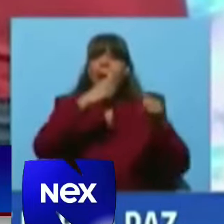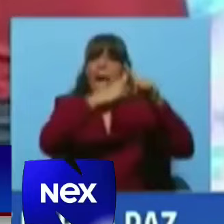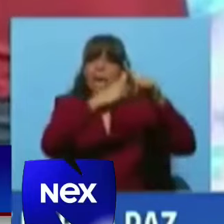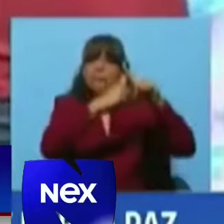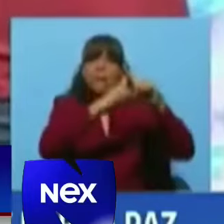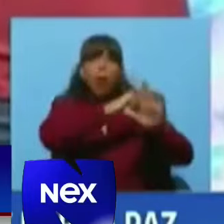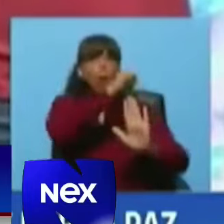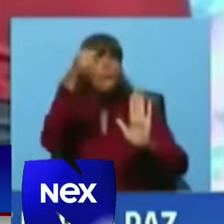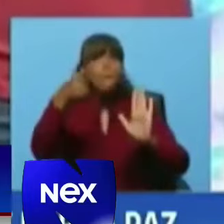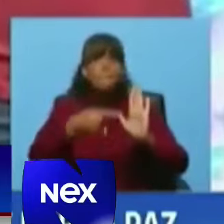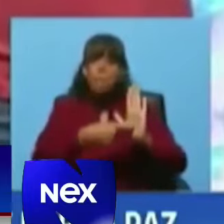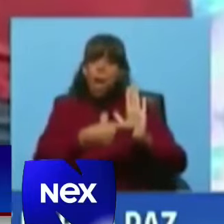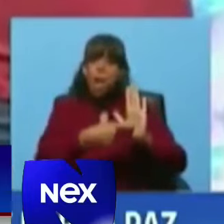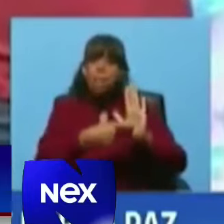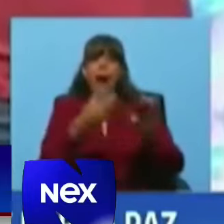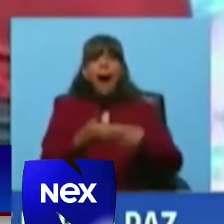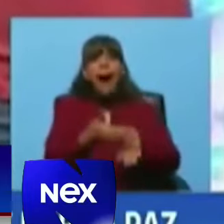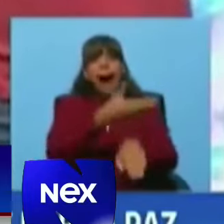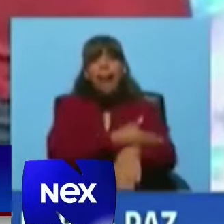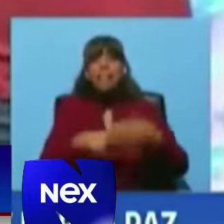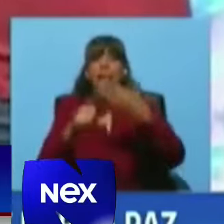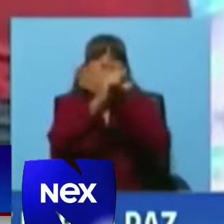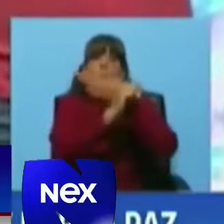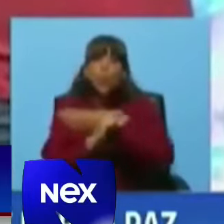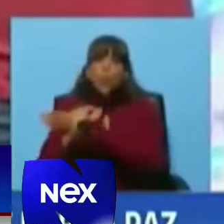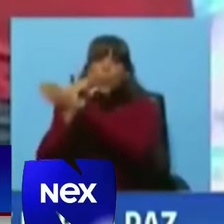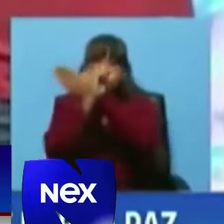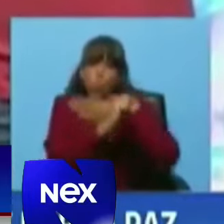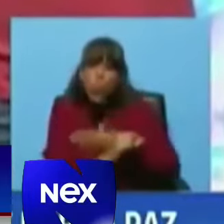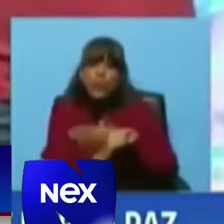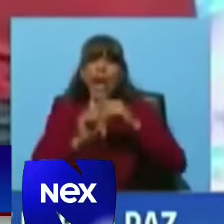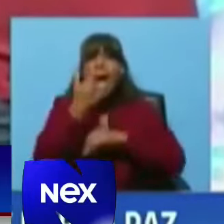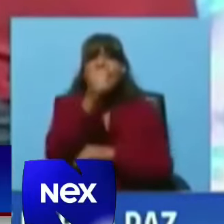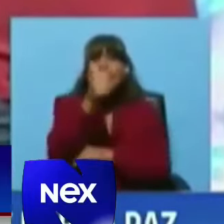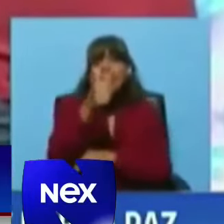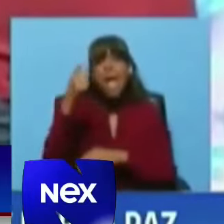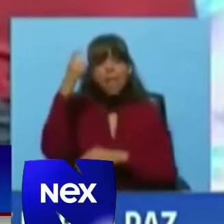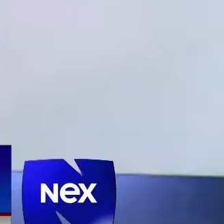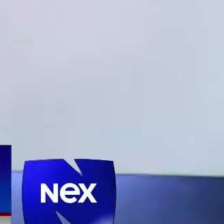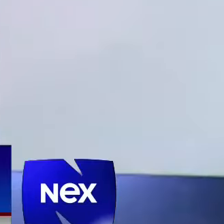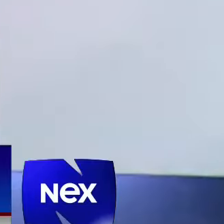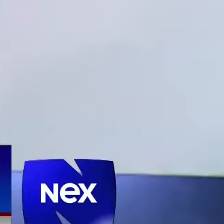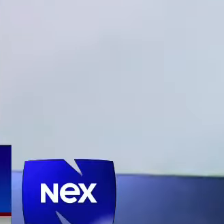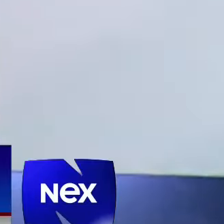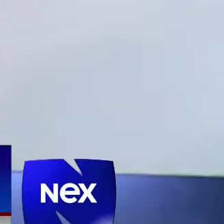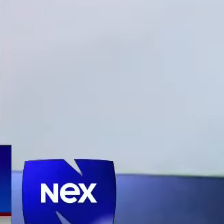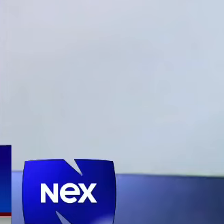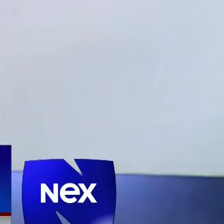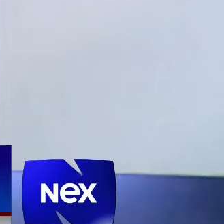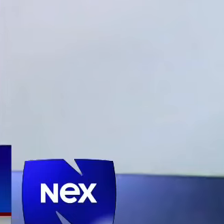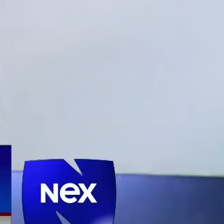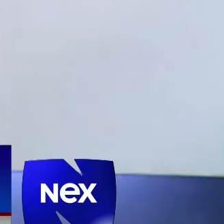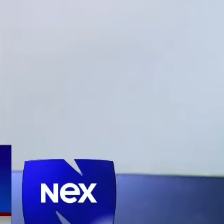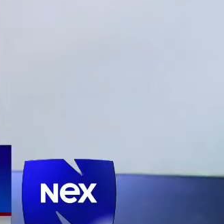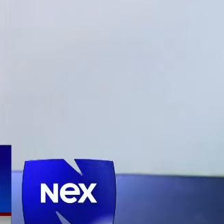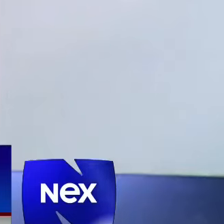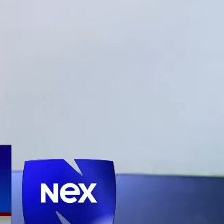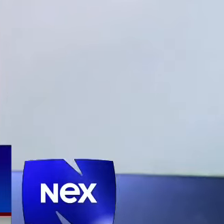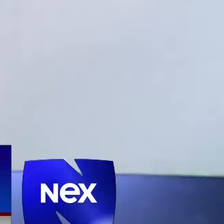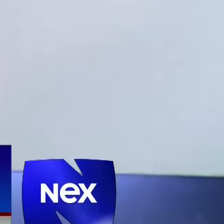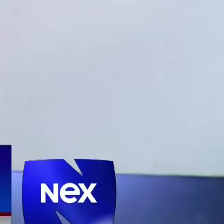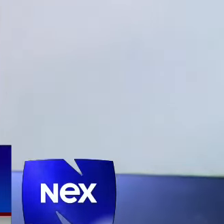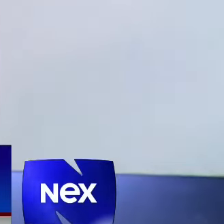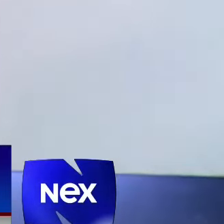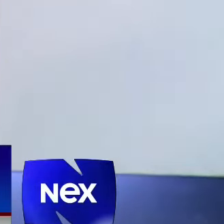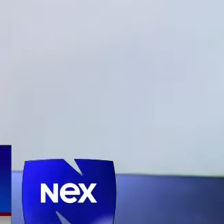maduro con el fin de agilizar una solución a la crisis en Venezuela si hay que ofrecer un país yo no creo que se